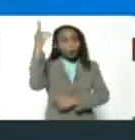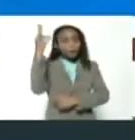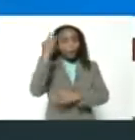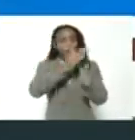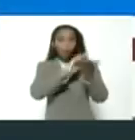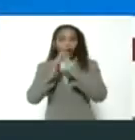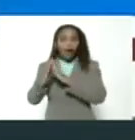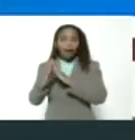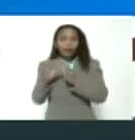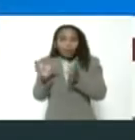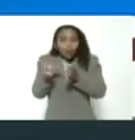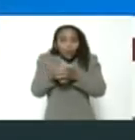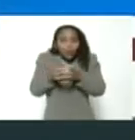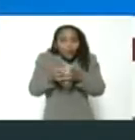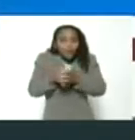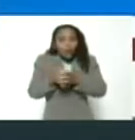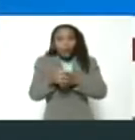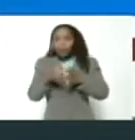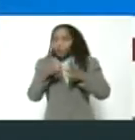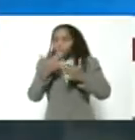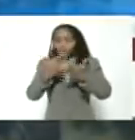los comuneros. ¡Comuna!